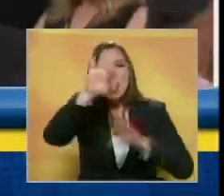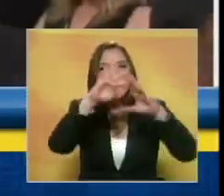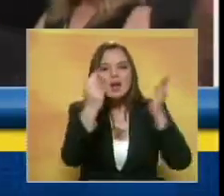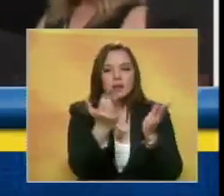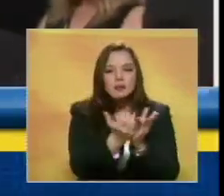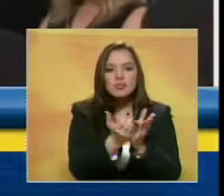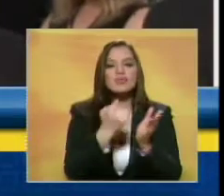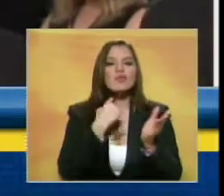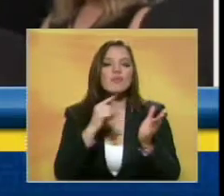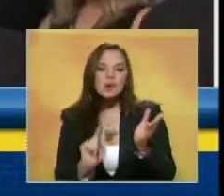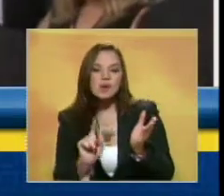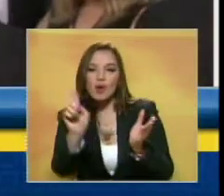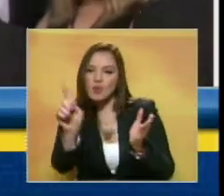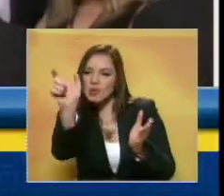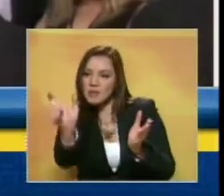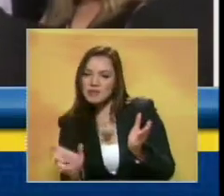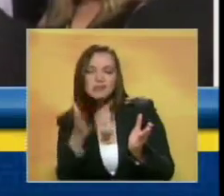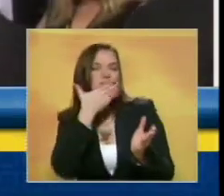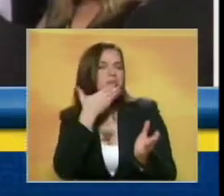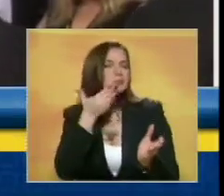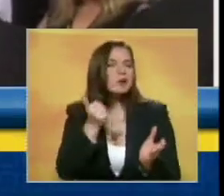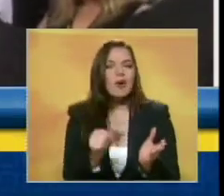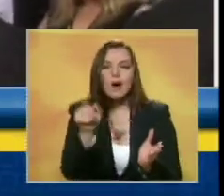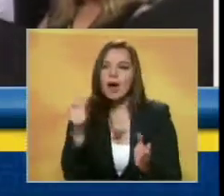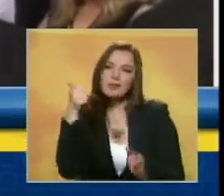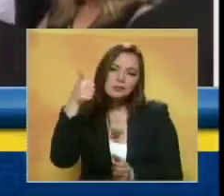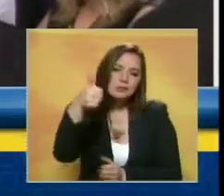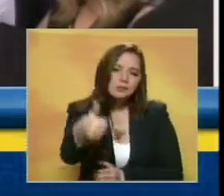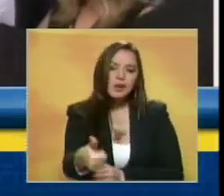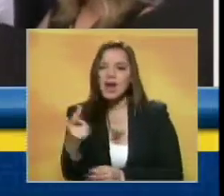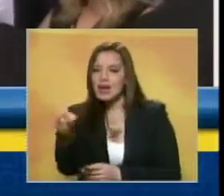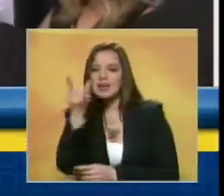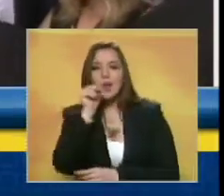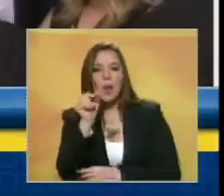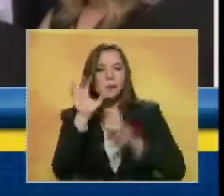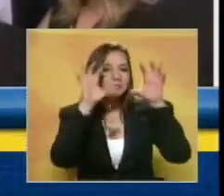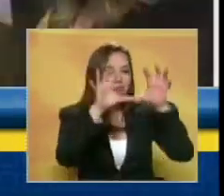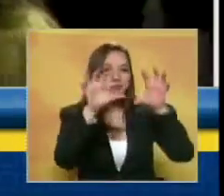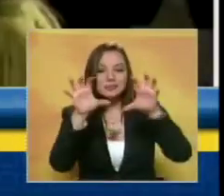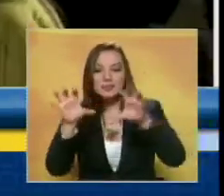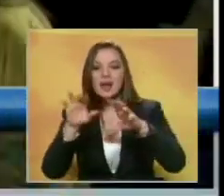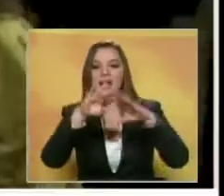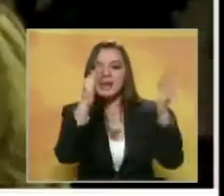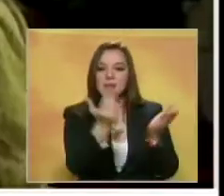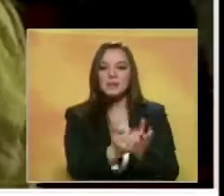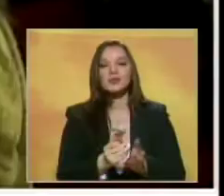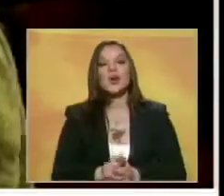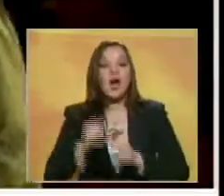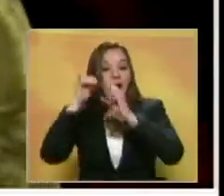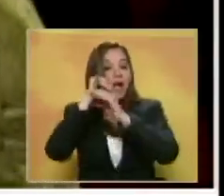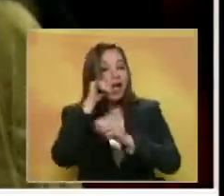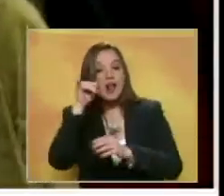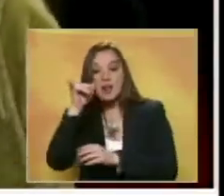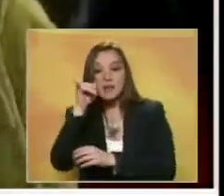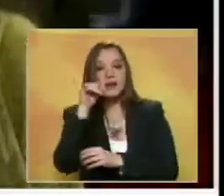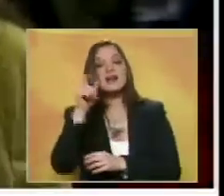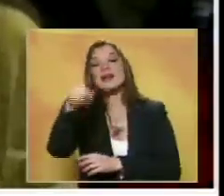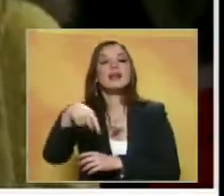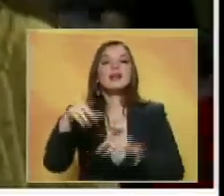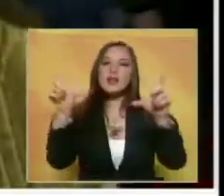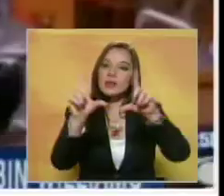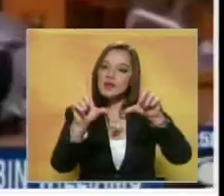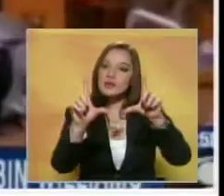grandes estrellas. Décadas fueron las que este hombre entretuvo a mucha gente alrededor del mundo. Entre sus películas y series de televisión